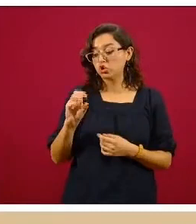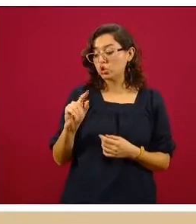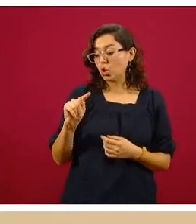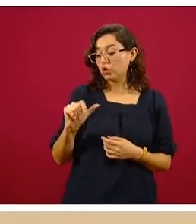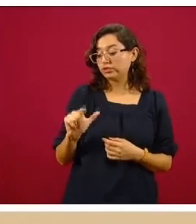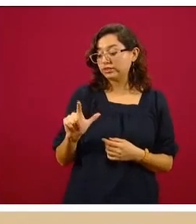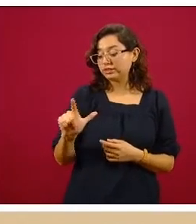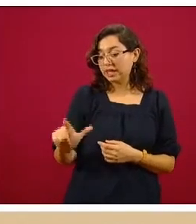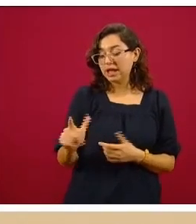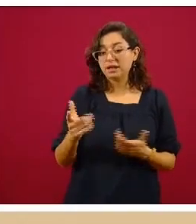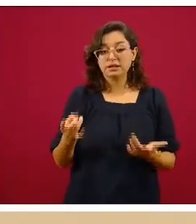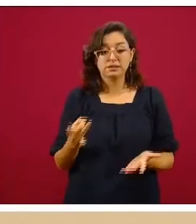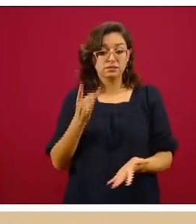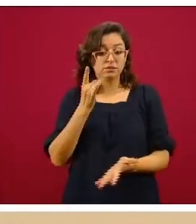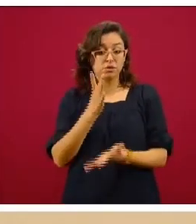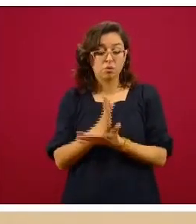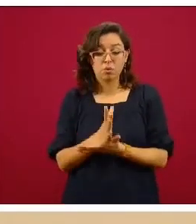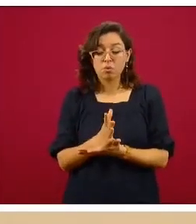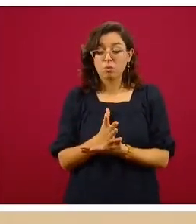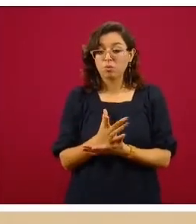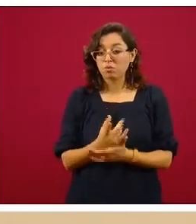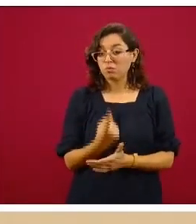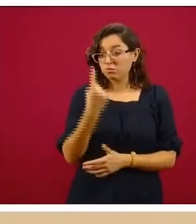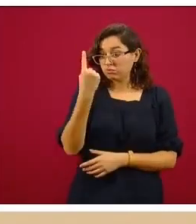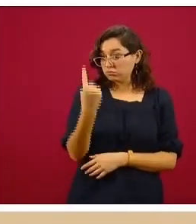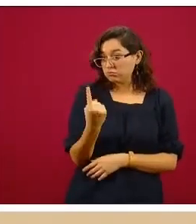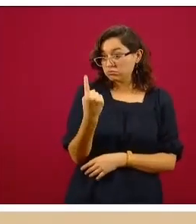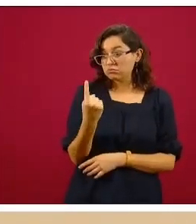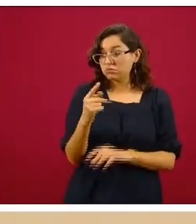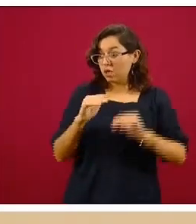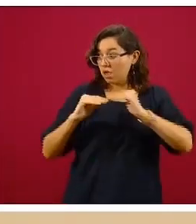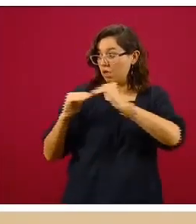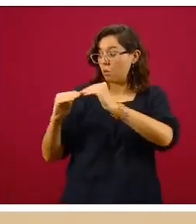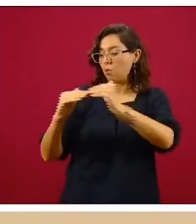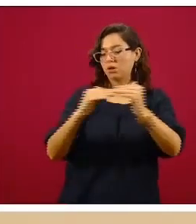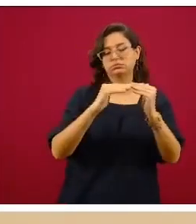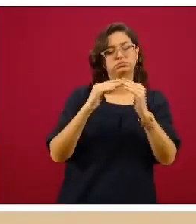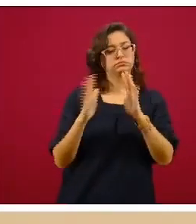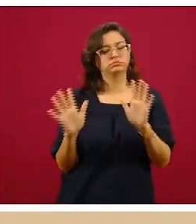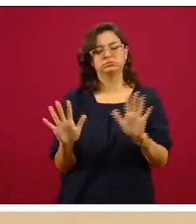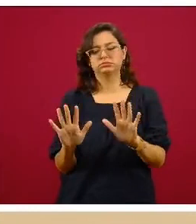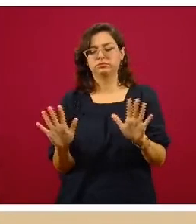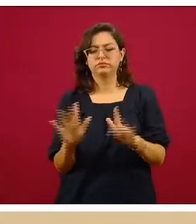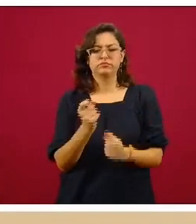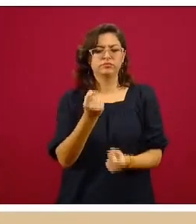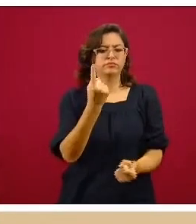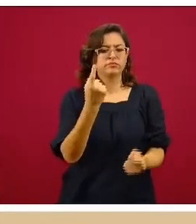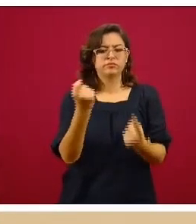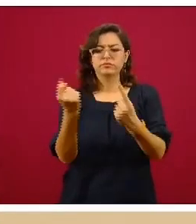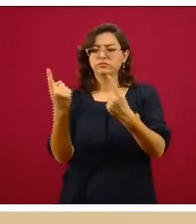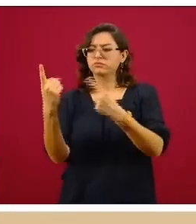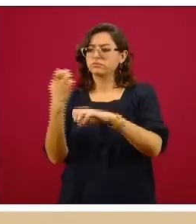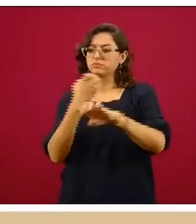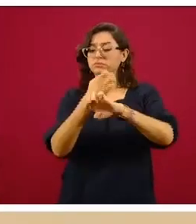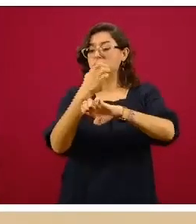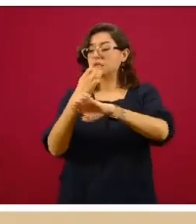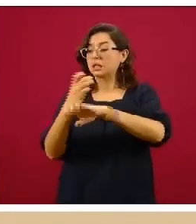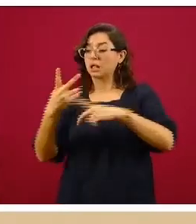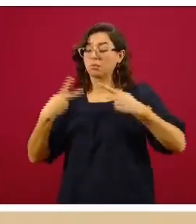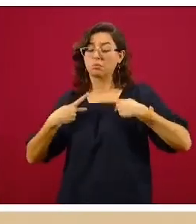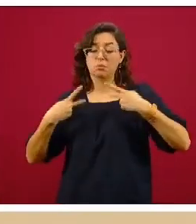una base poblacional. Vamos a encontrar lógicamente también que entidades que pueden concentrar mayor cantidad de